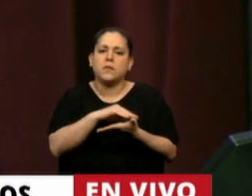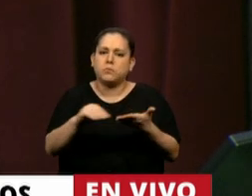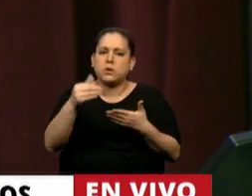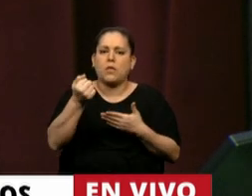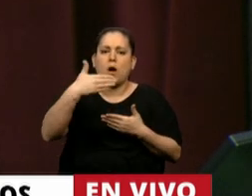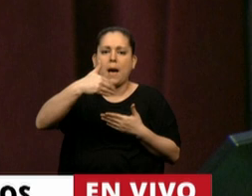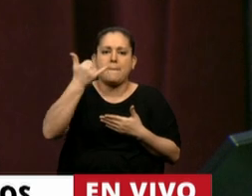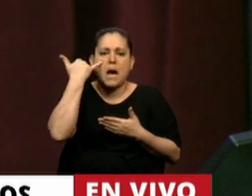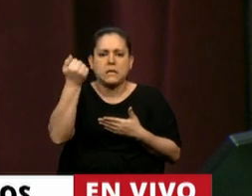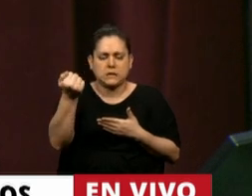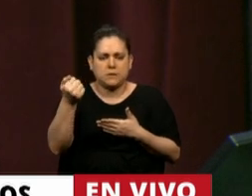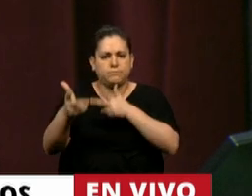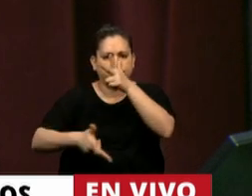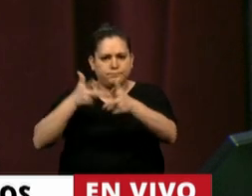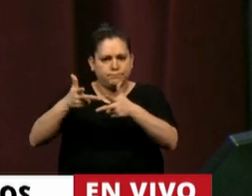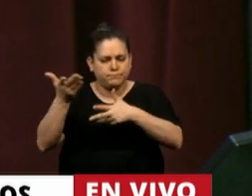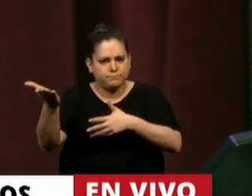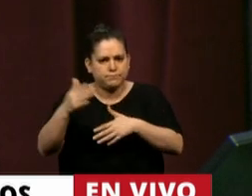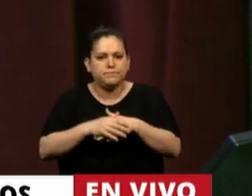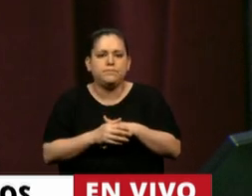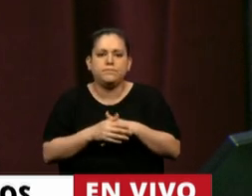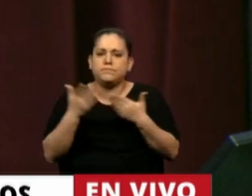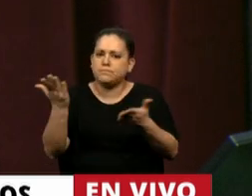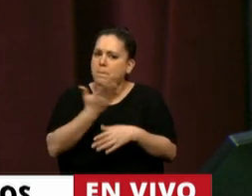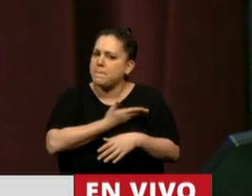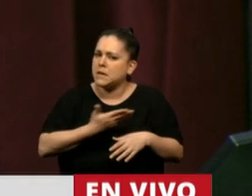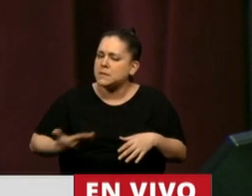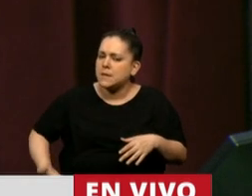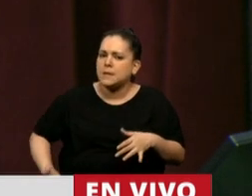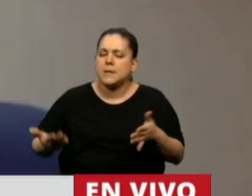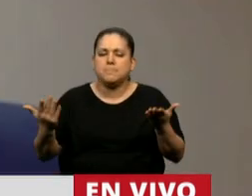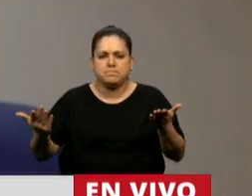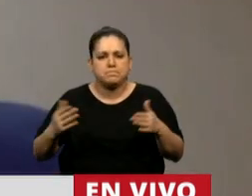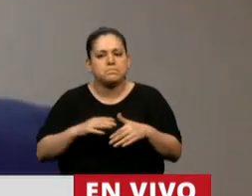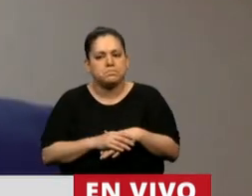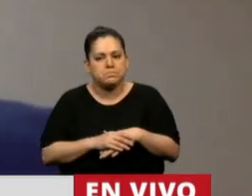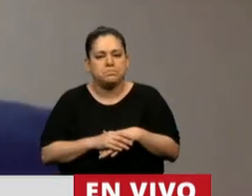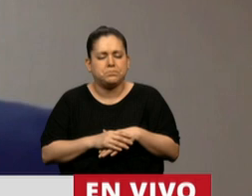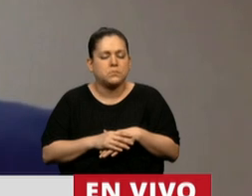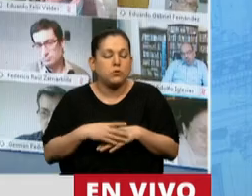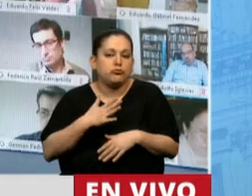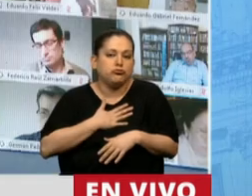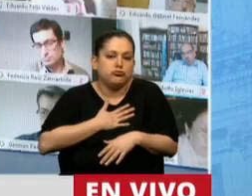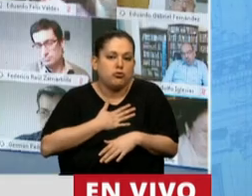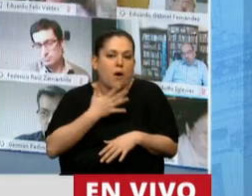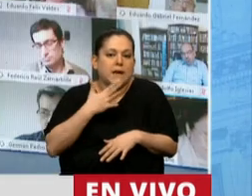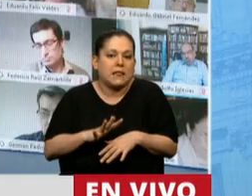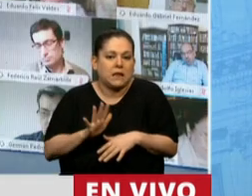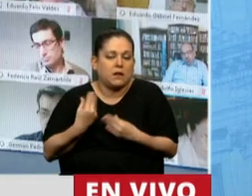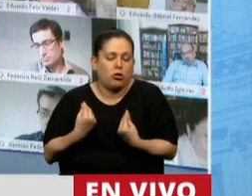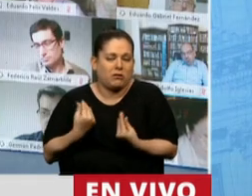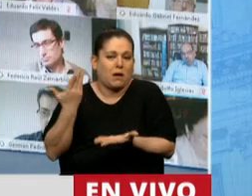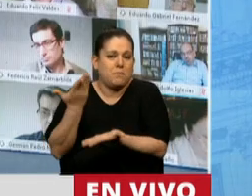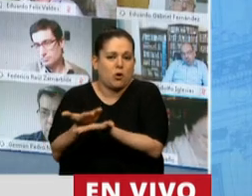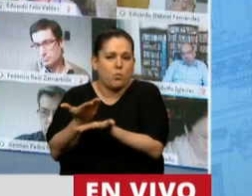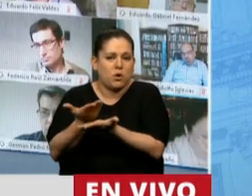uso de la palabra señor presidente eh había interpretado lo que había propuesto